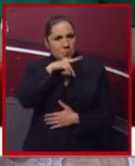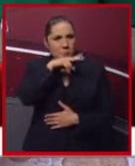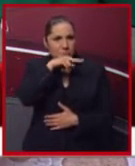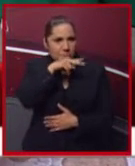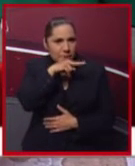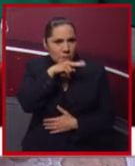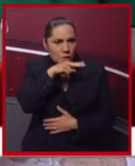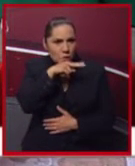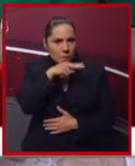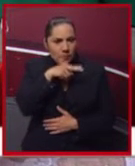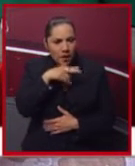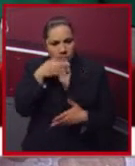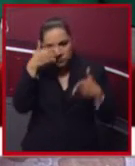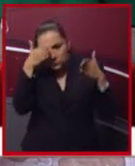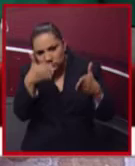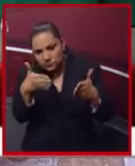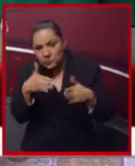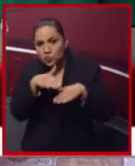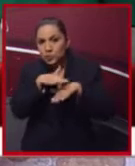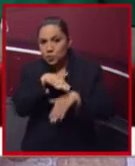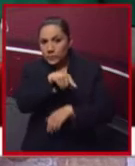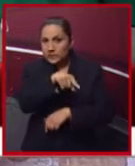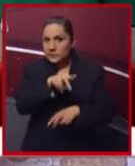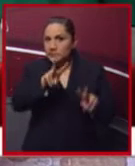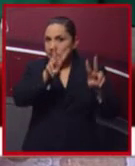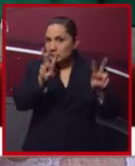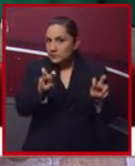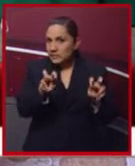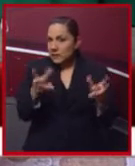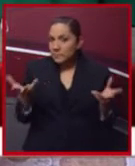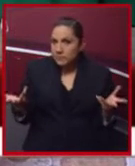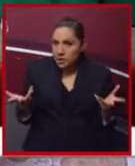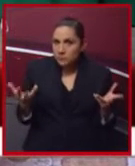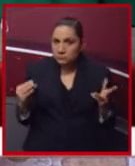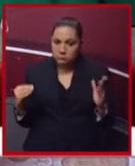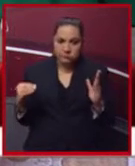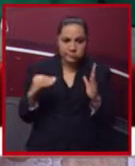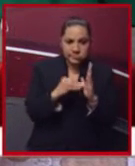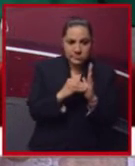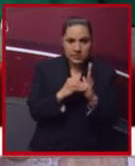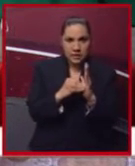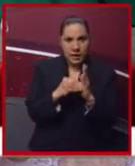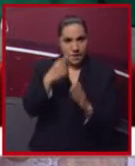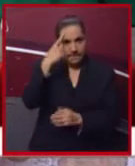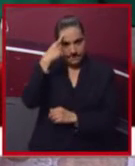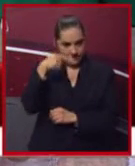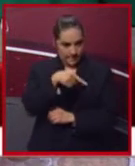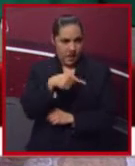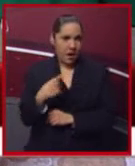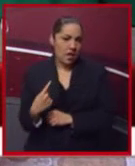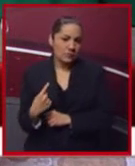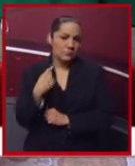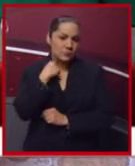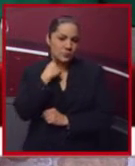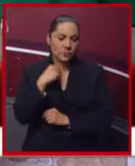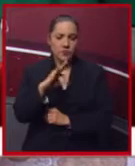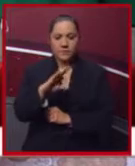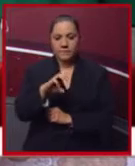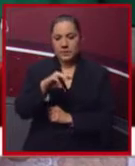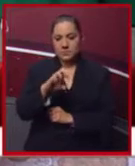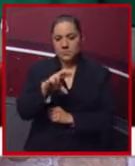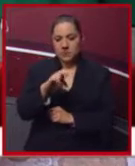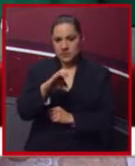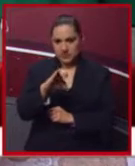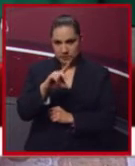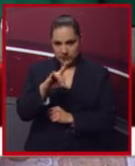objetivo de meter el tema del feminicidio en delitos graves